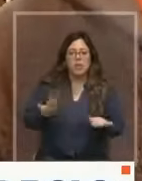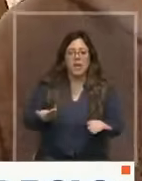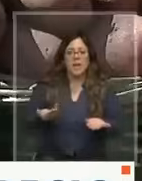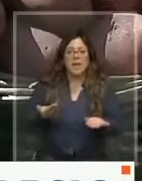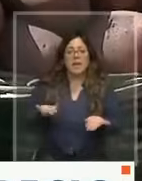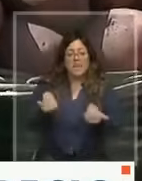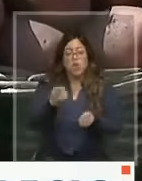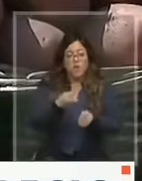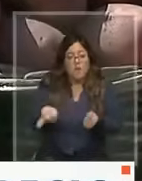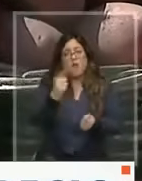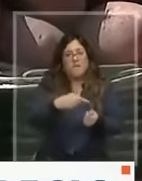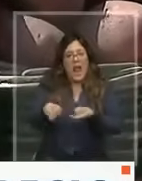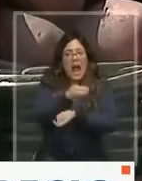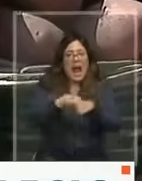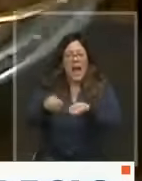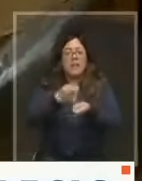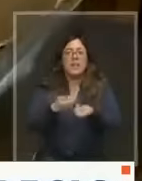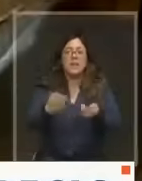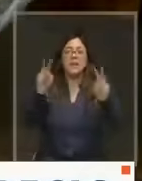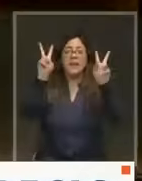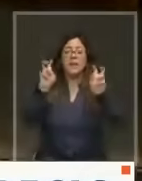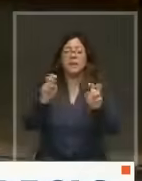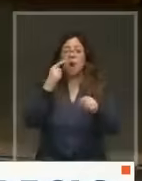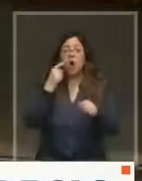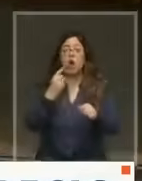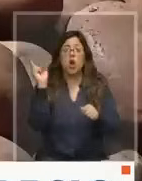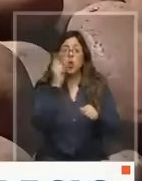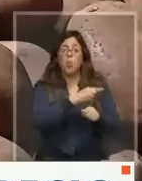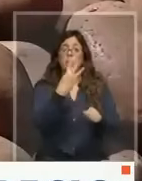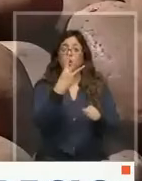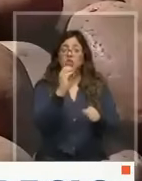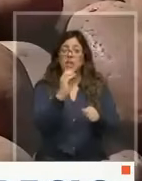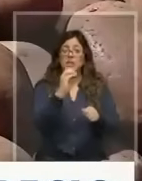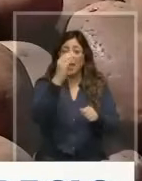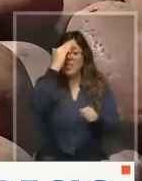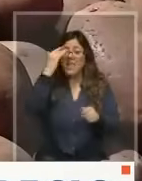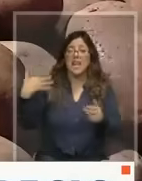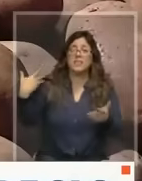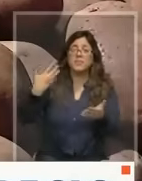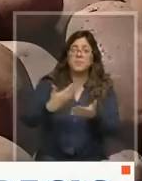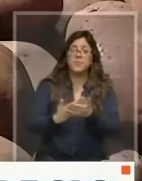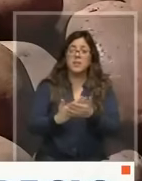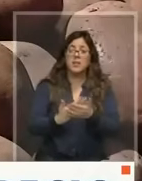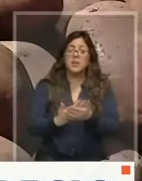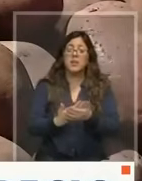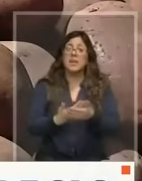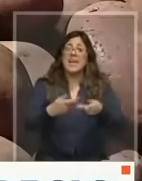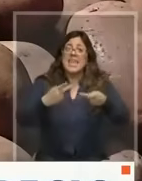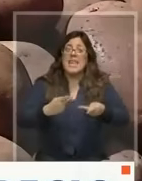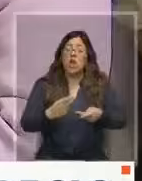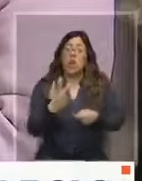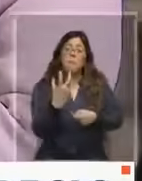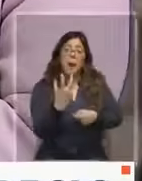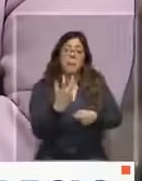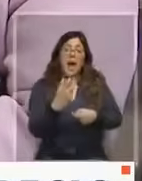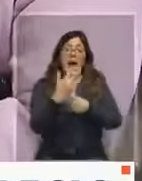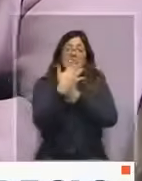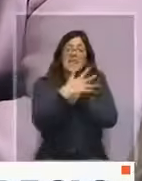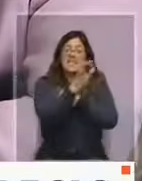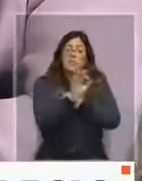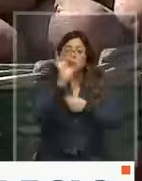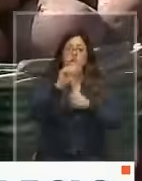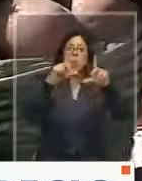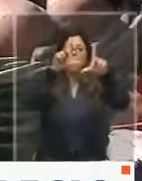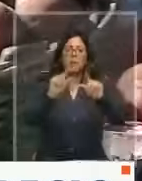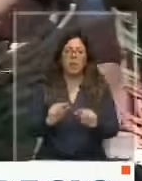volver a eso. Según UDEPA, en los últimos 30 días, el kilo de papa bajó hasta un 15% en la región metropolitana. Jessica nos dice